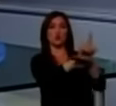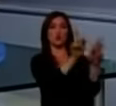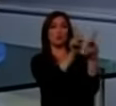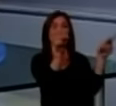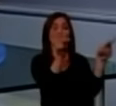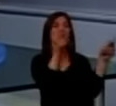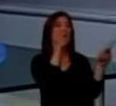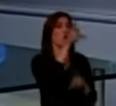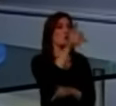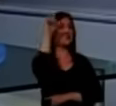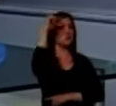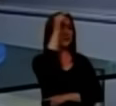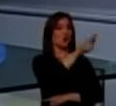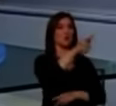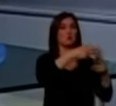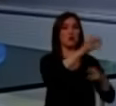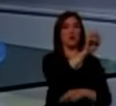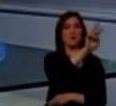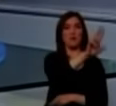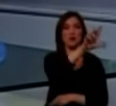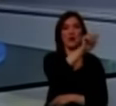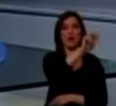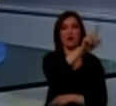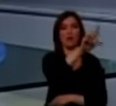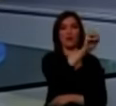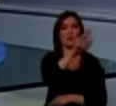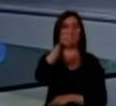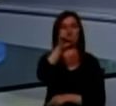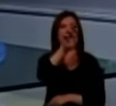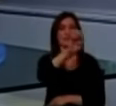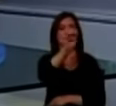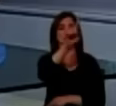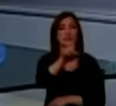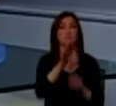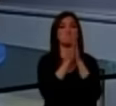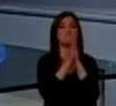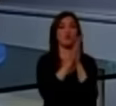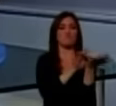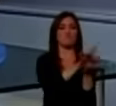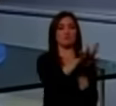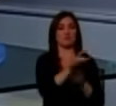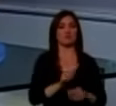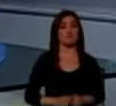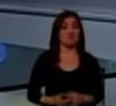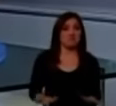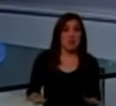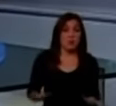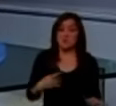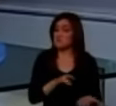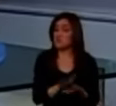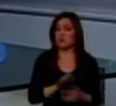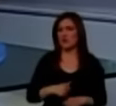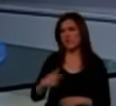un medio público. Esto por la denuncia de agresión que pesa en su contra. Pérez lamentó la situación, dijo que es un